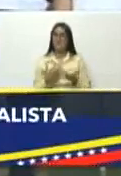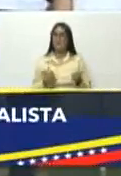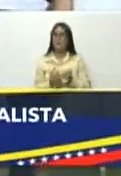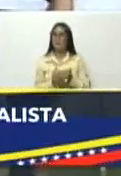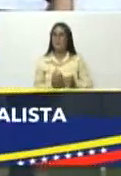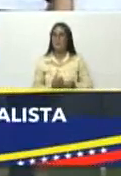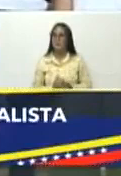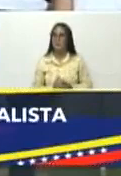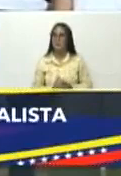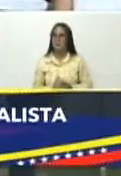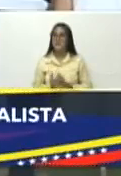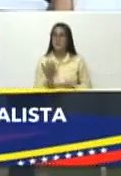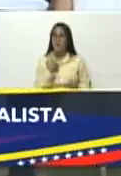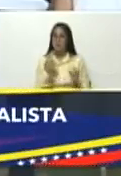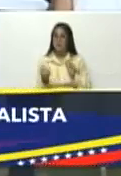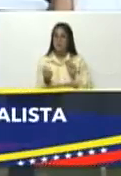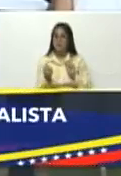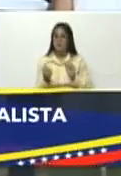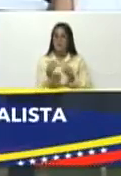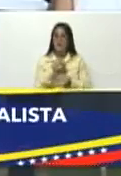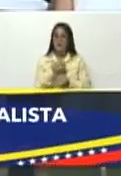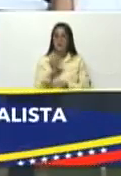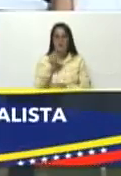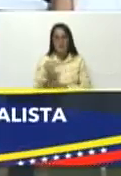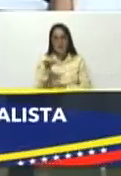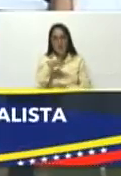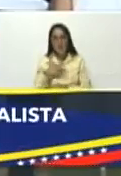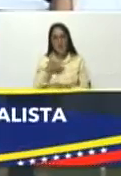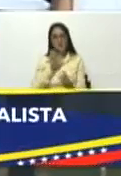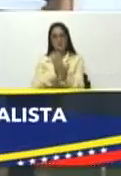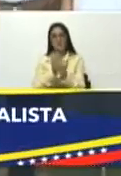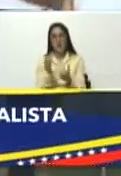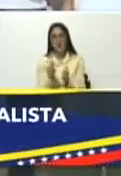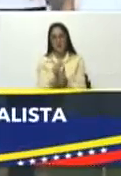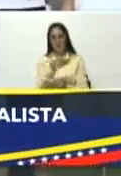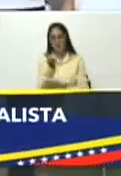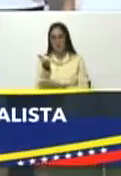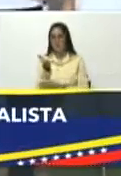hoy, conversadito, como usted lo dice, el poder popular quiere hablar con usted.